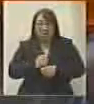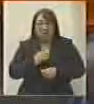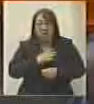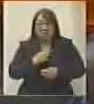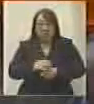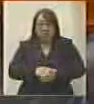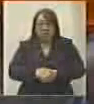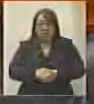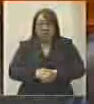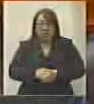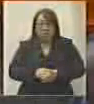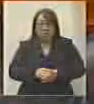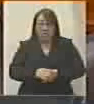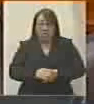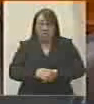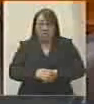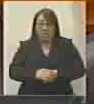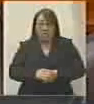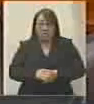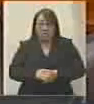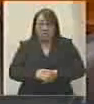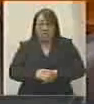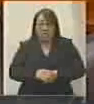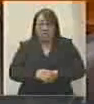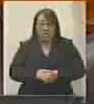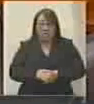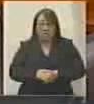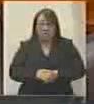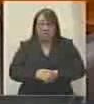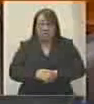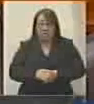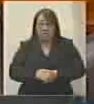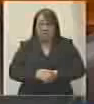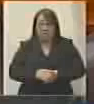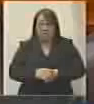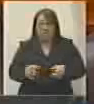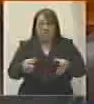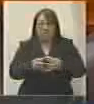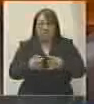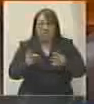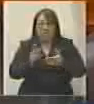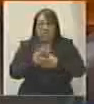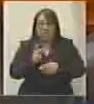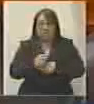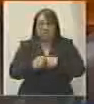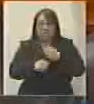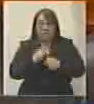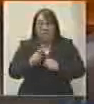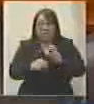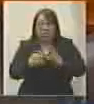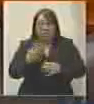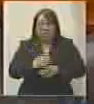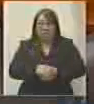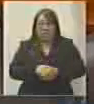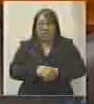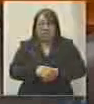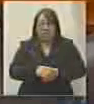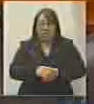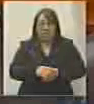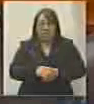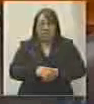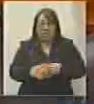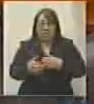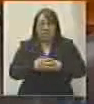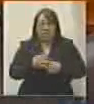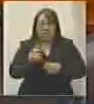gobierno. Saludar también el presupuesto para el sector de educación para el año 2014, que se